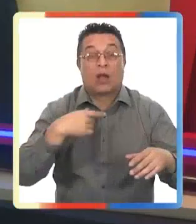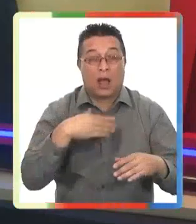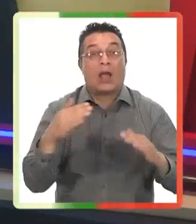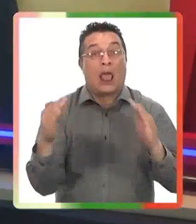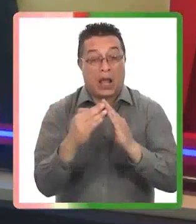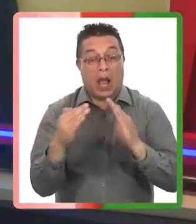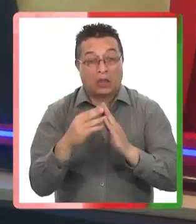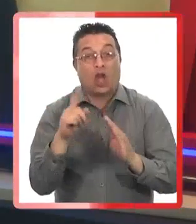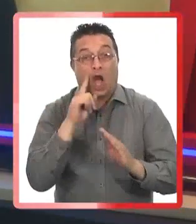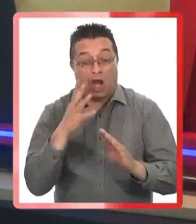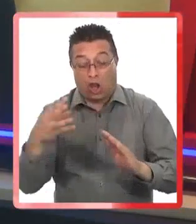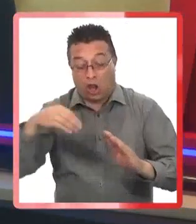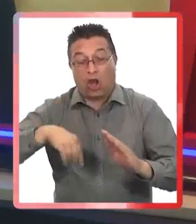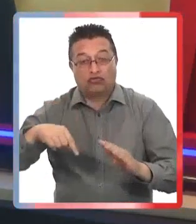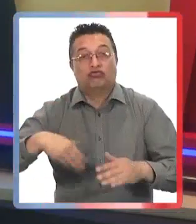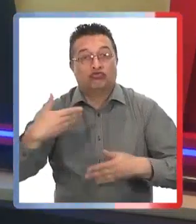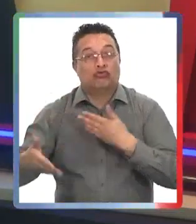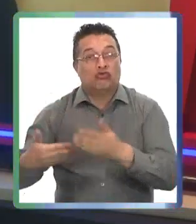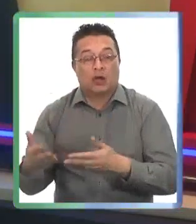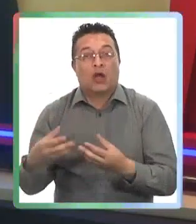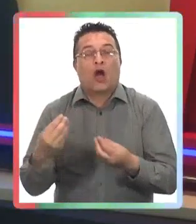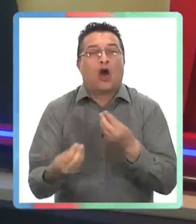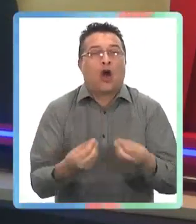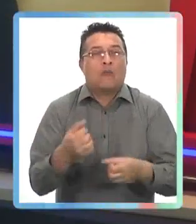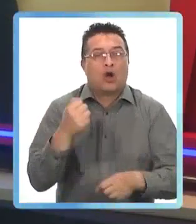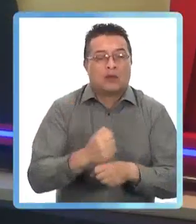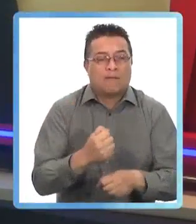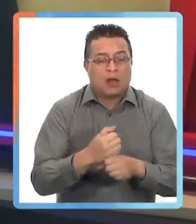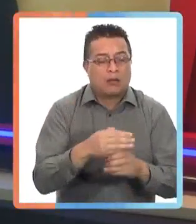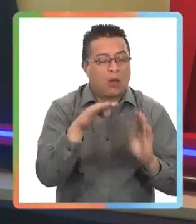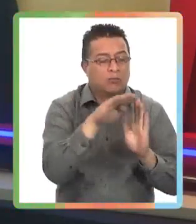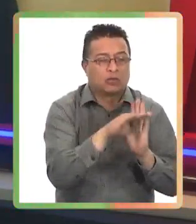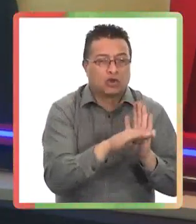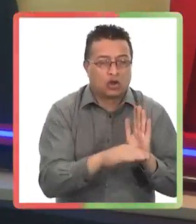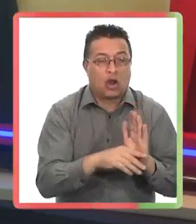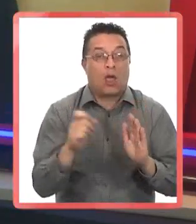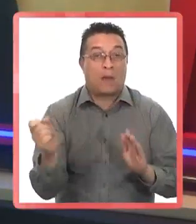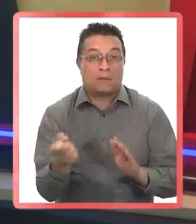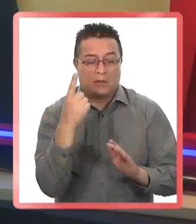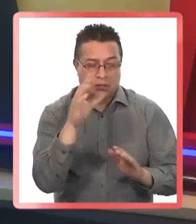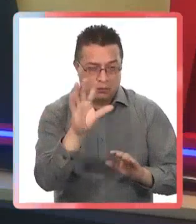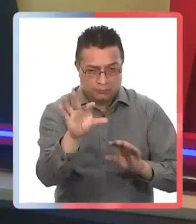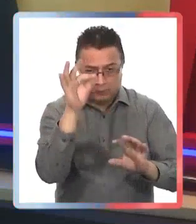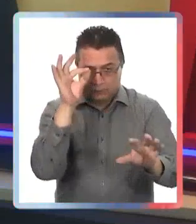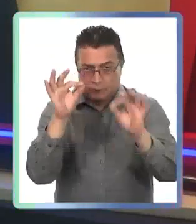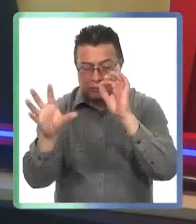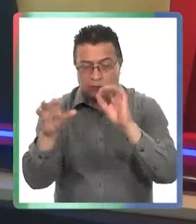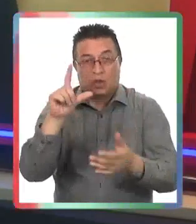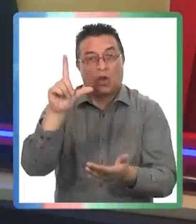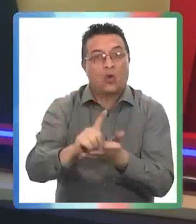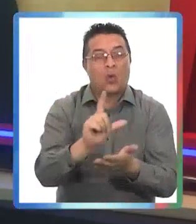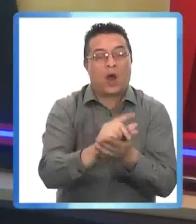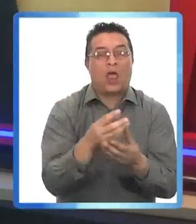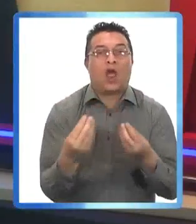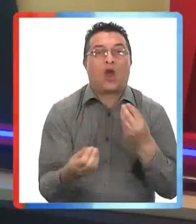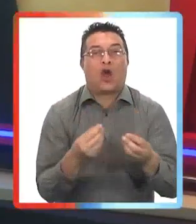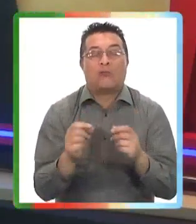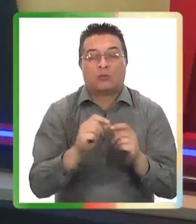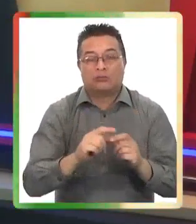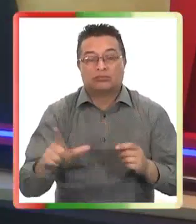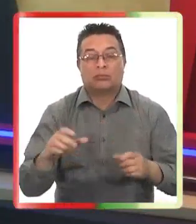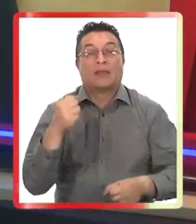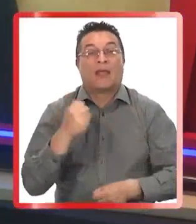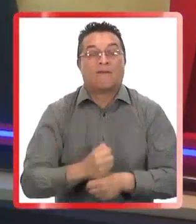se fue configurando este trabajo de protocolos para ir primero a la detección de estos lugares? ¿Cómo se activan? ¿Cómo se trabaja con estos